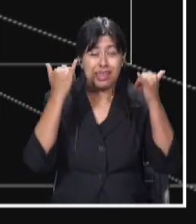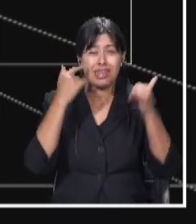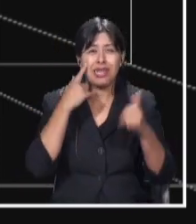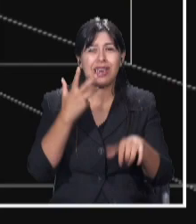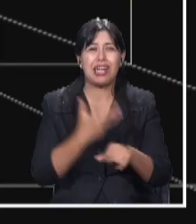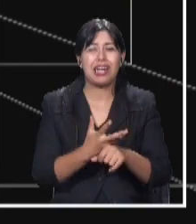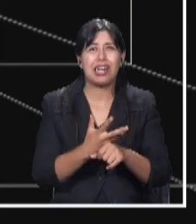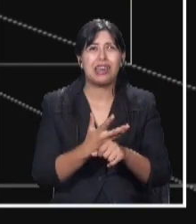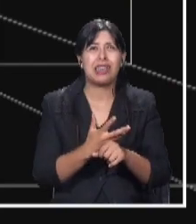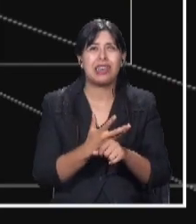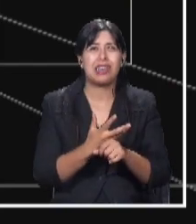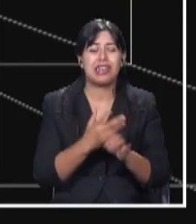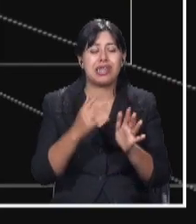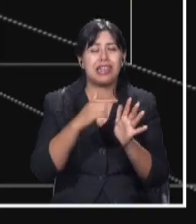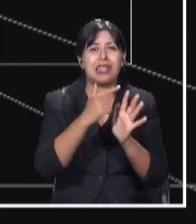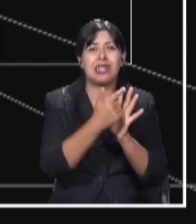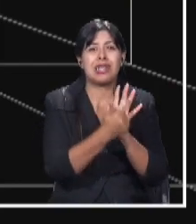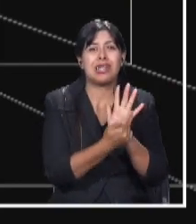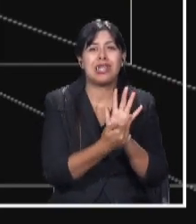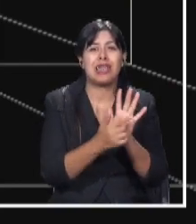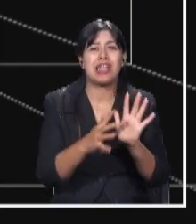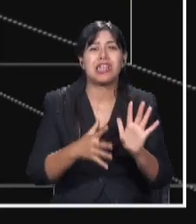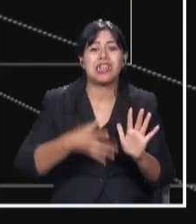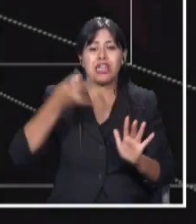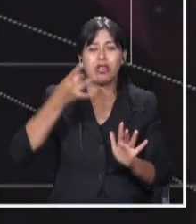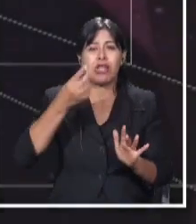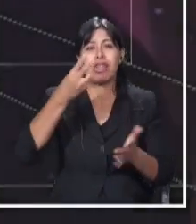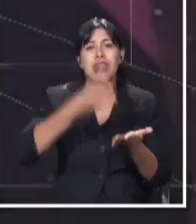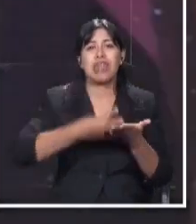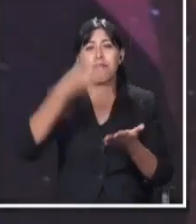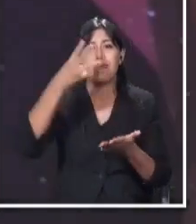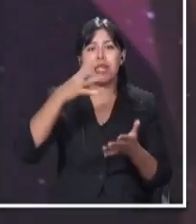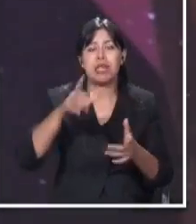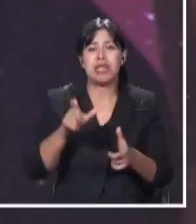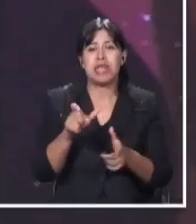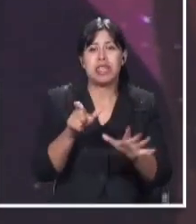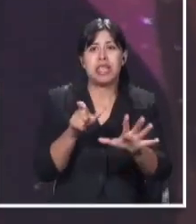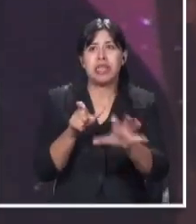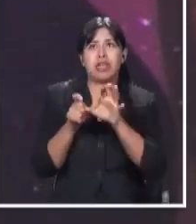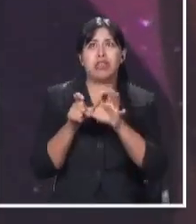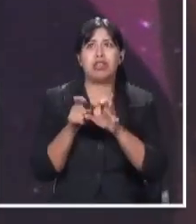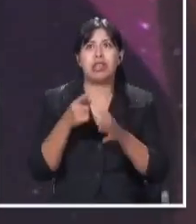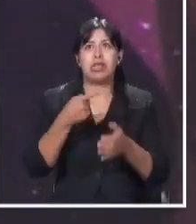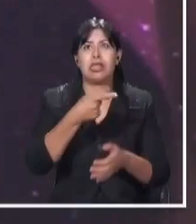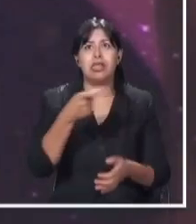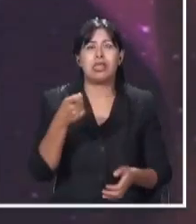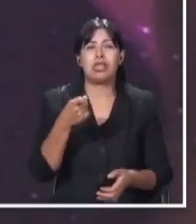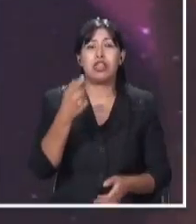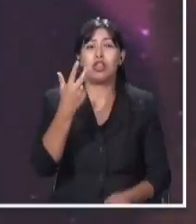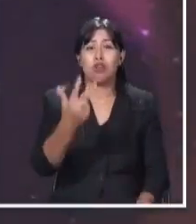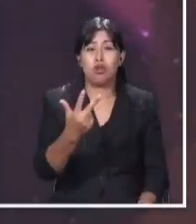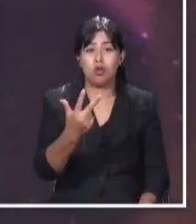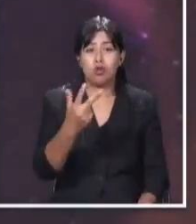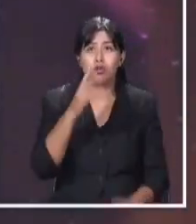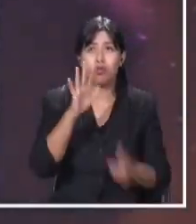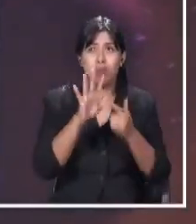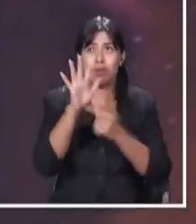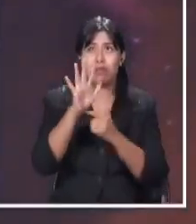taxels, que se llama, que son sensores de tacto en todo el cuerpo. Tiene 3.000 sensores de tacto. Tiene 108 sensores por cada